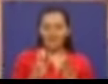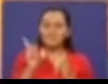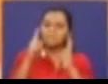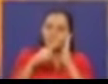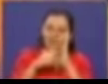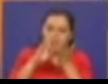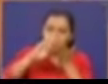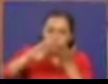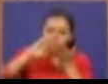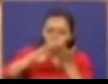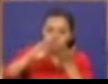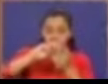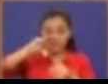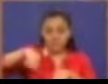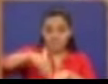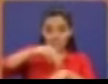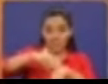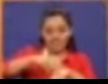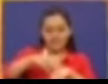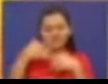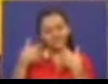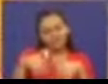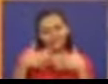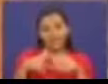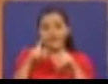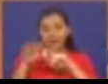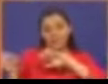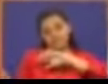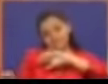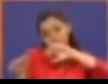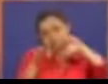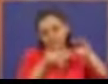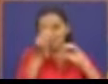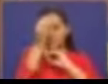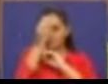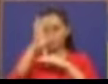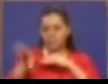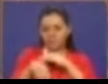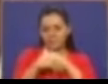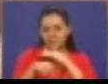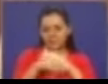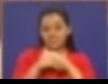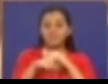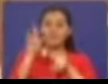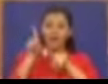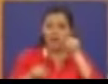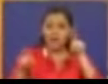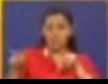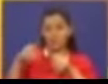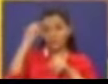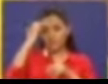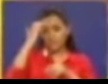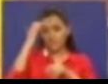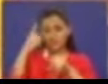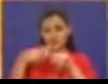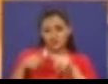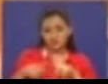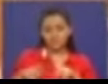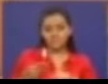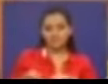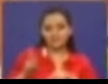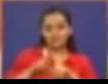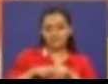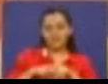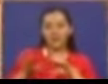a Manabí por ese error histórico, sigamos con algunas informaciones. Hay mucha preocupación por el incremento de